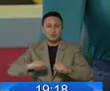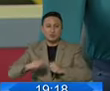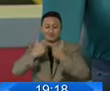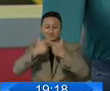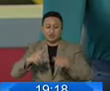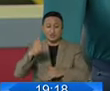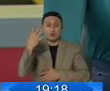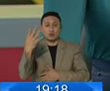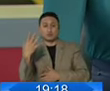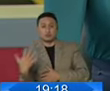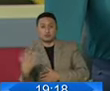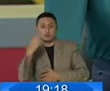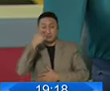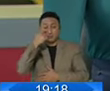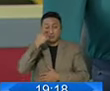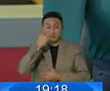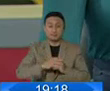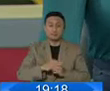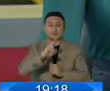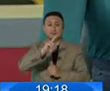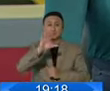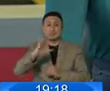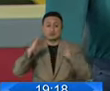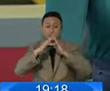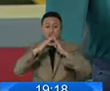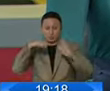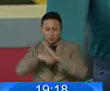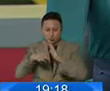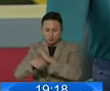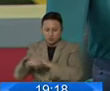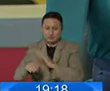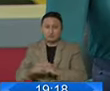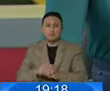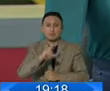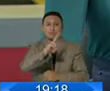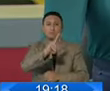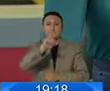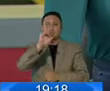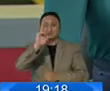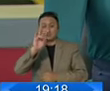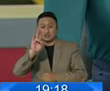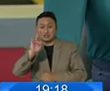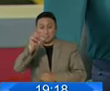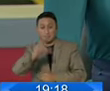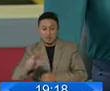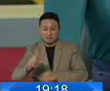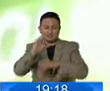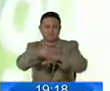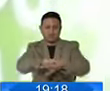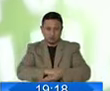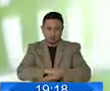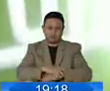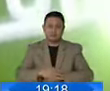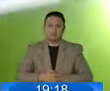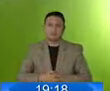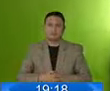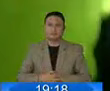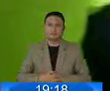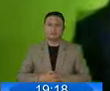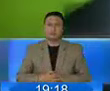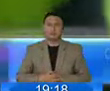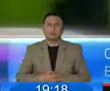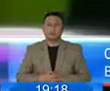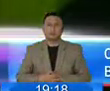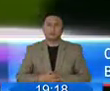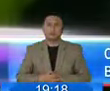4 y 5. En 25 allanamientos simultáneos, 27 personas fueron detenidas. ¡Alto, policía! ¡Levante las manos!